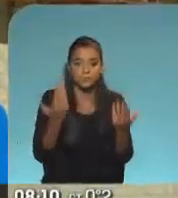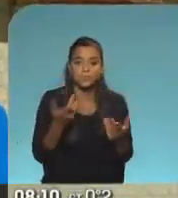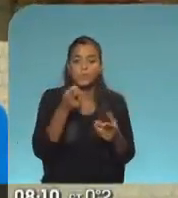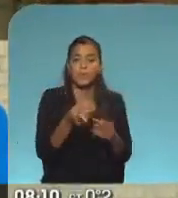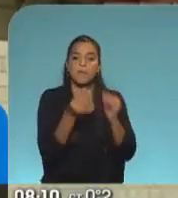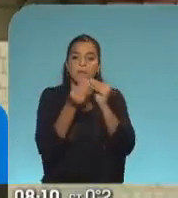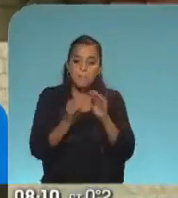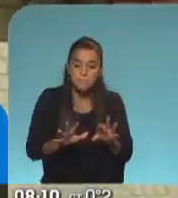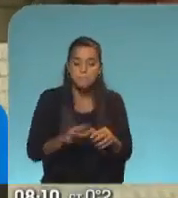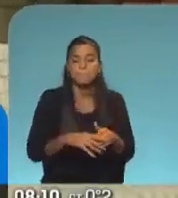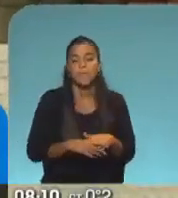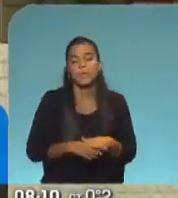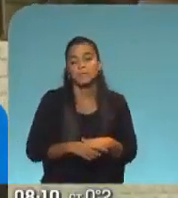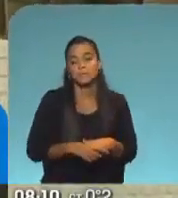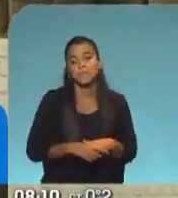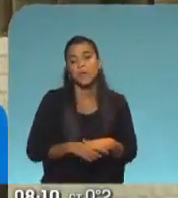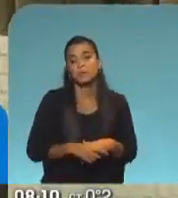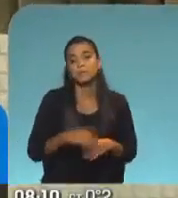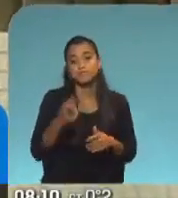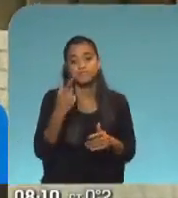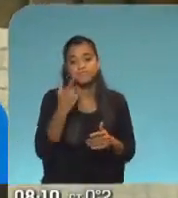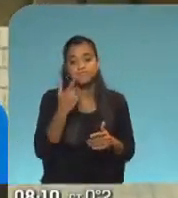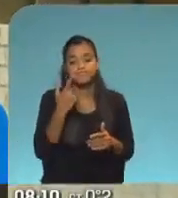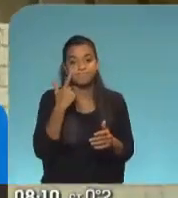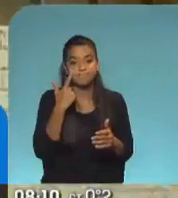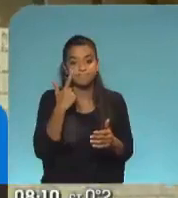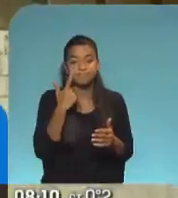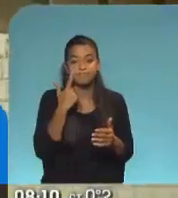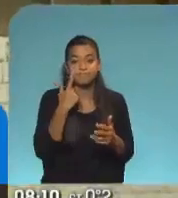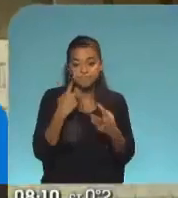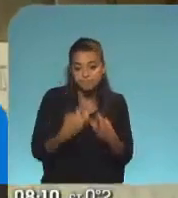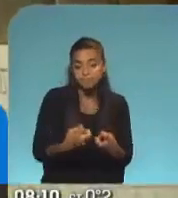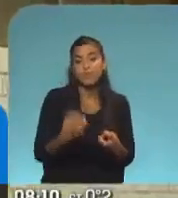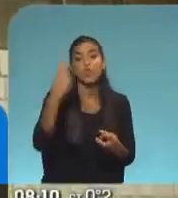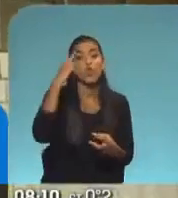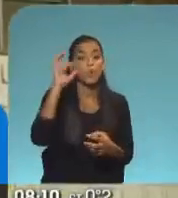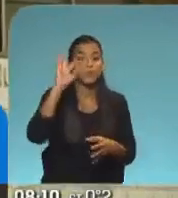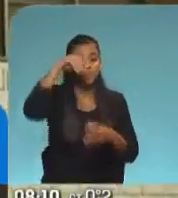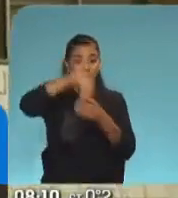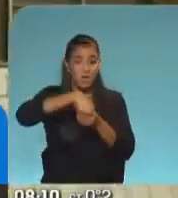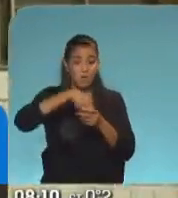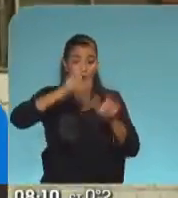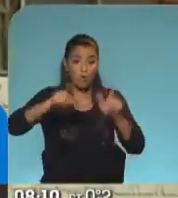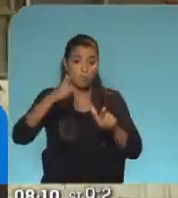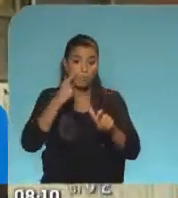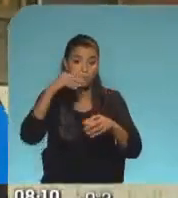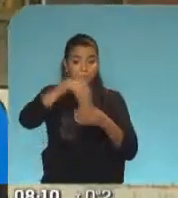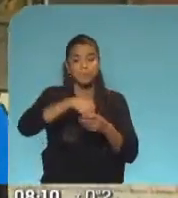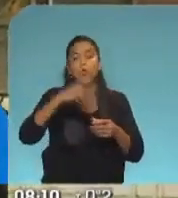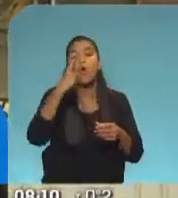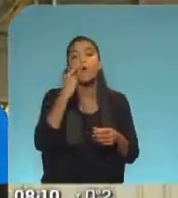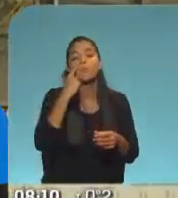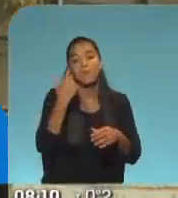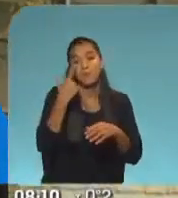comenzaron por supuesto a realizar los estudios a los más de 90 internos que estaban aquí hombres en situación ante